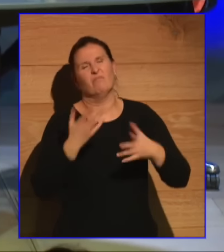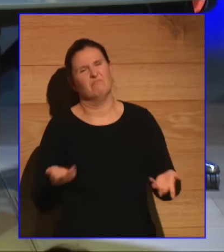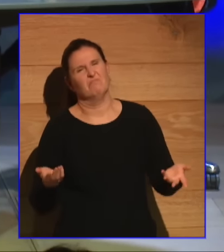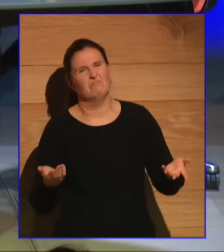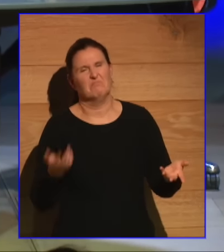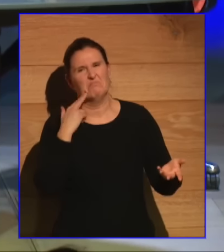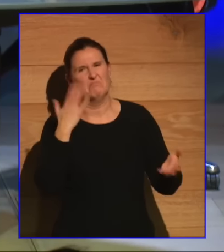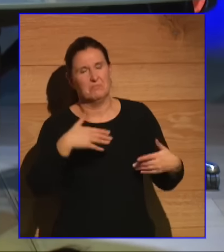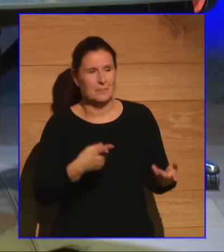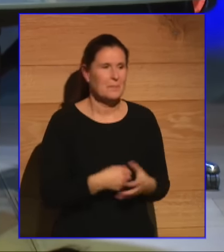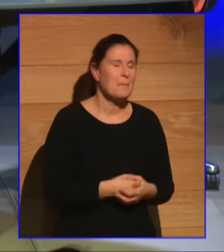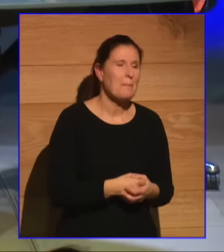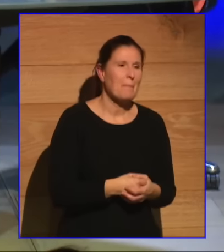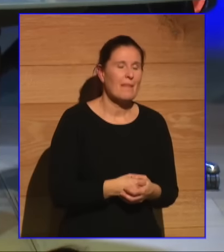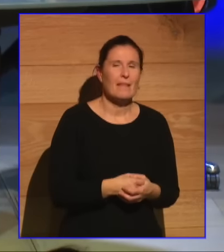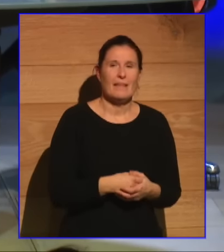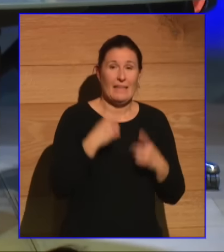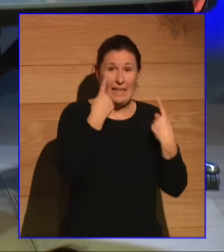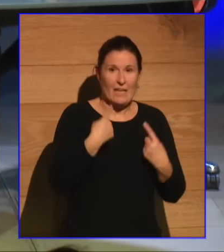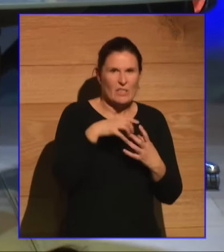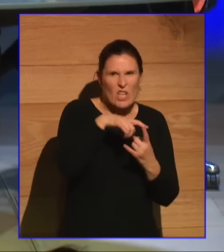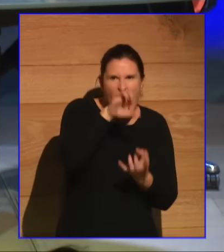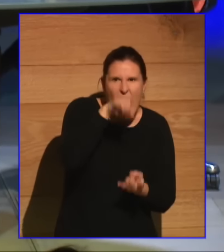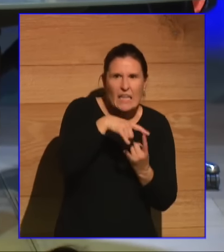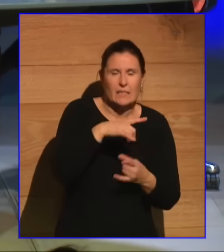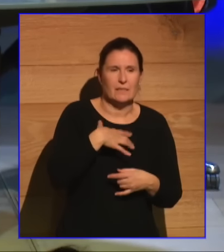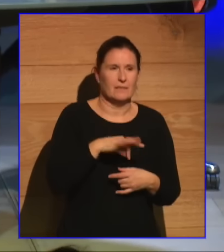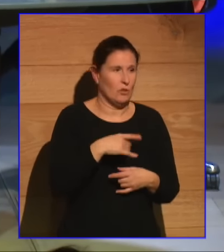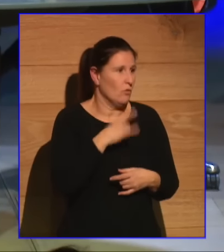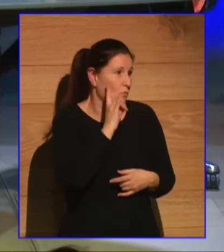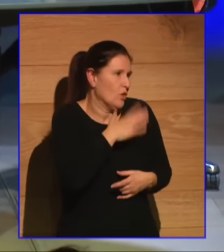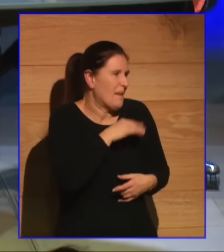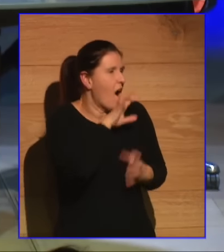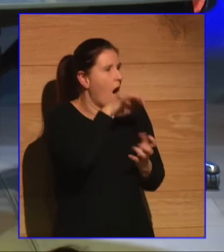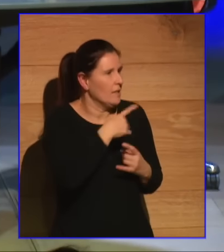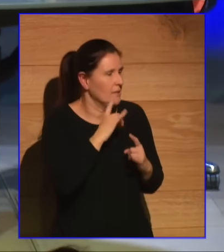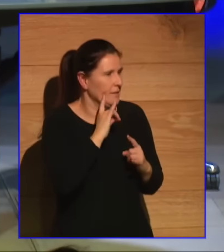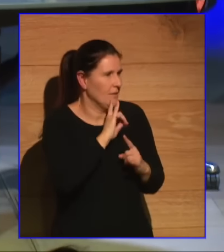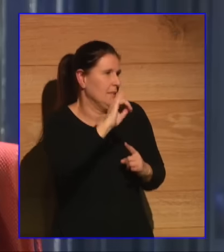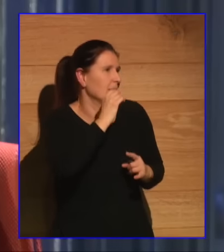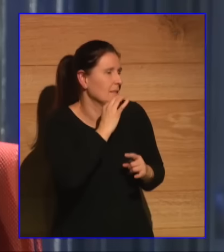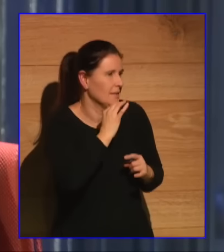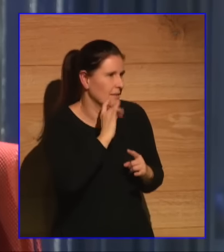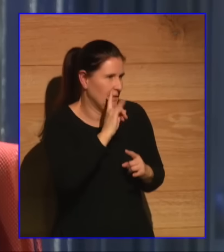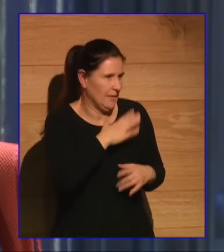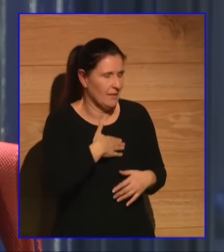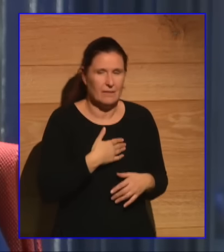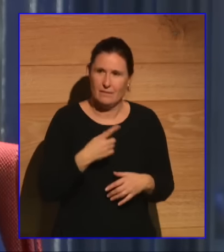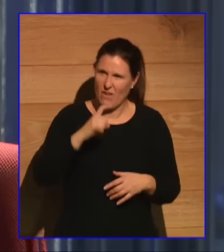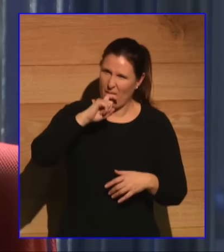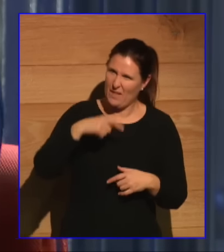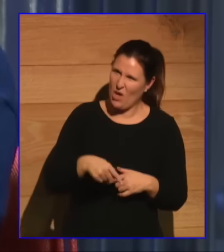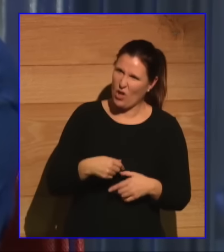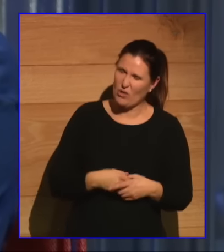El rugido de un león y todo eso yo también quiero hacer ruido. y todo eso mezclado. Estás muy envidioso hoy, Arturo.